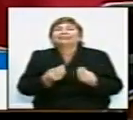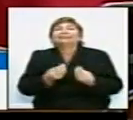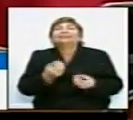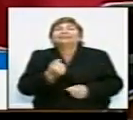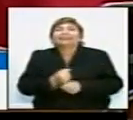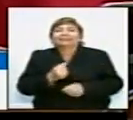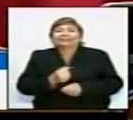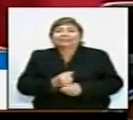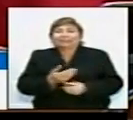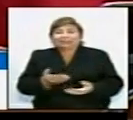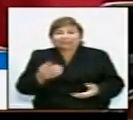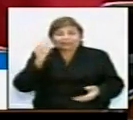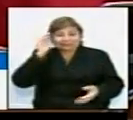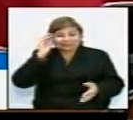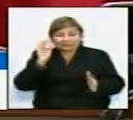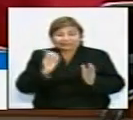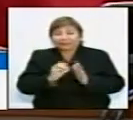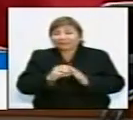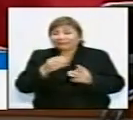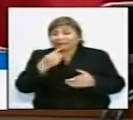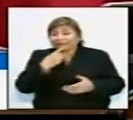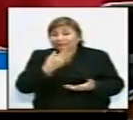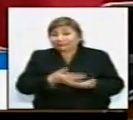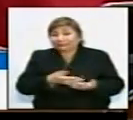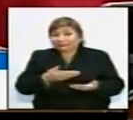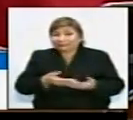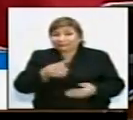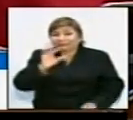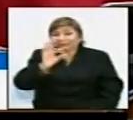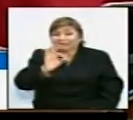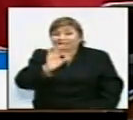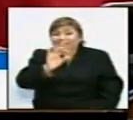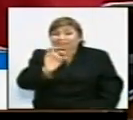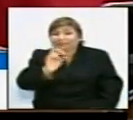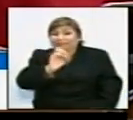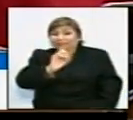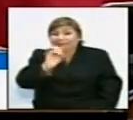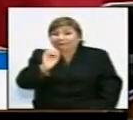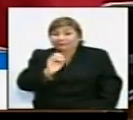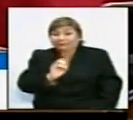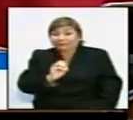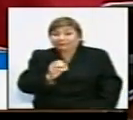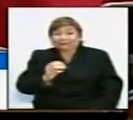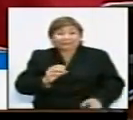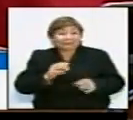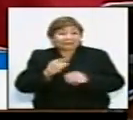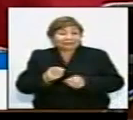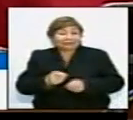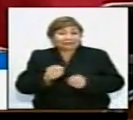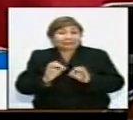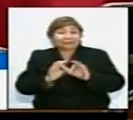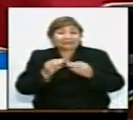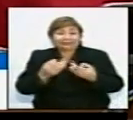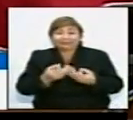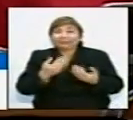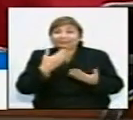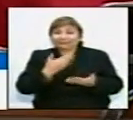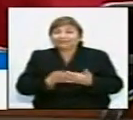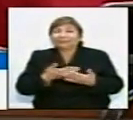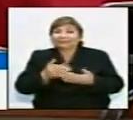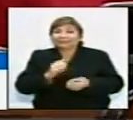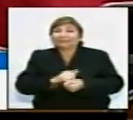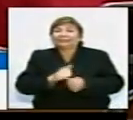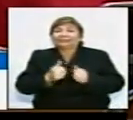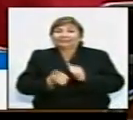trabaja para este público objetivo. Y siendo el 97% de los productores de la agricultura familiar, creemos que esto tendría que